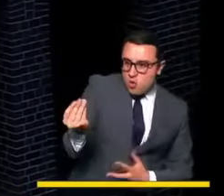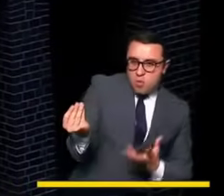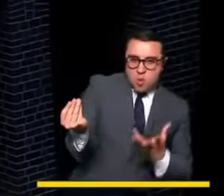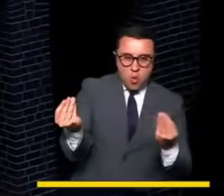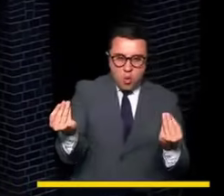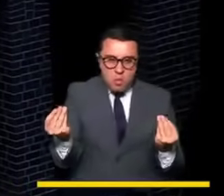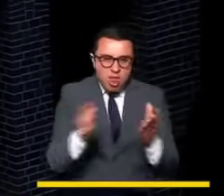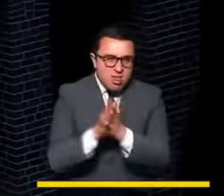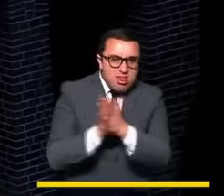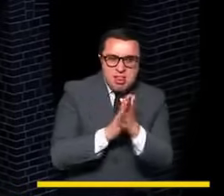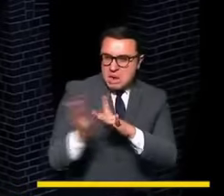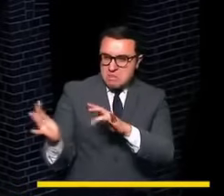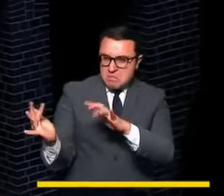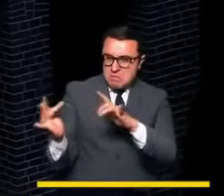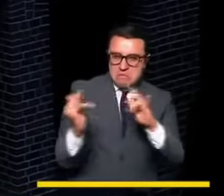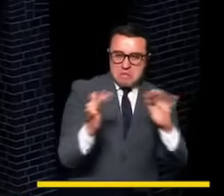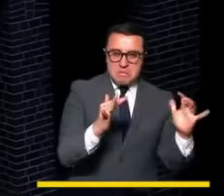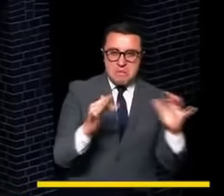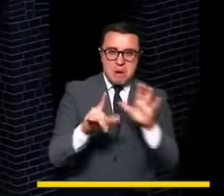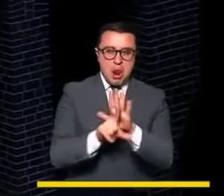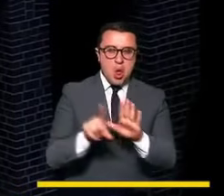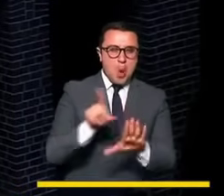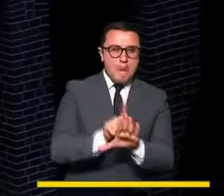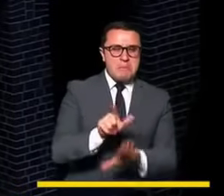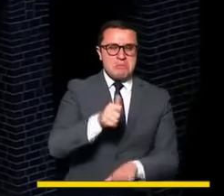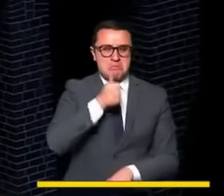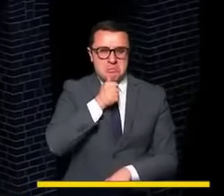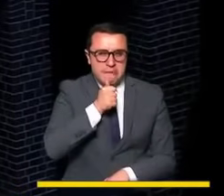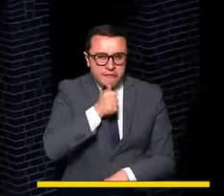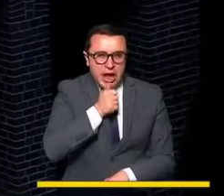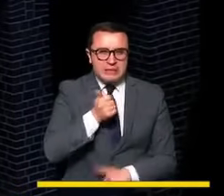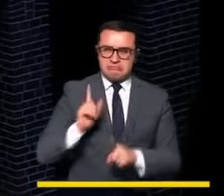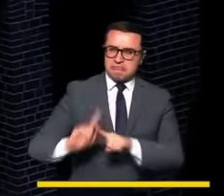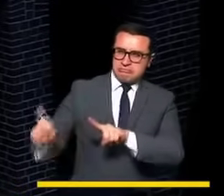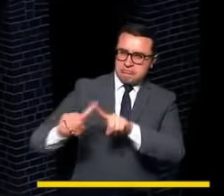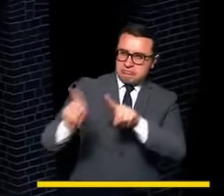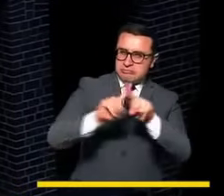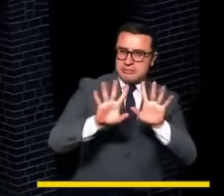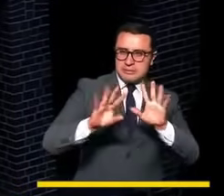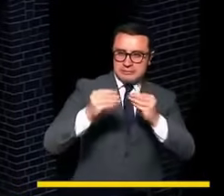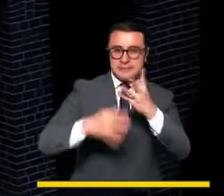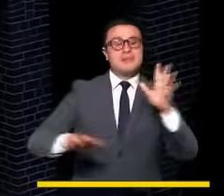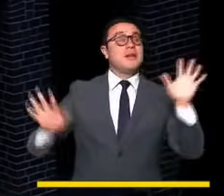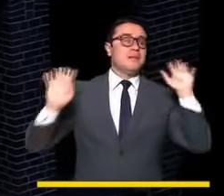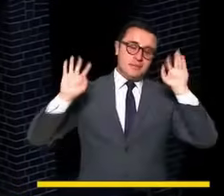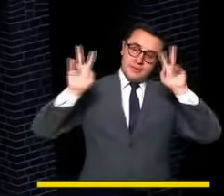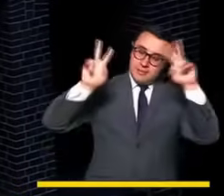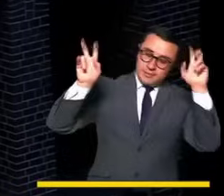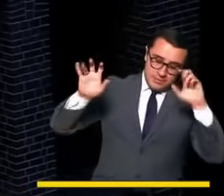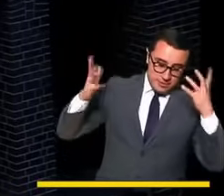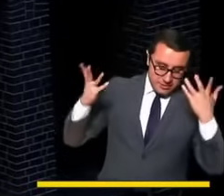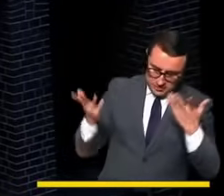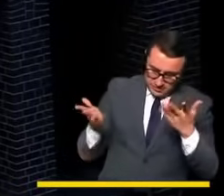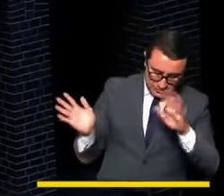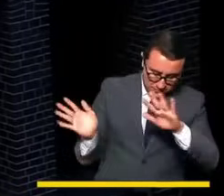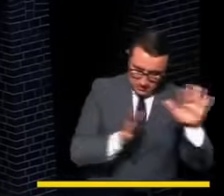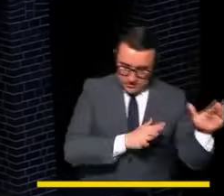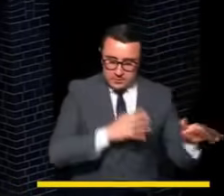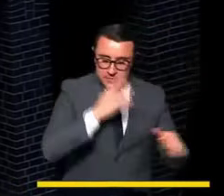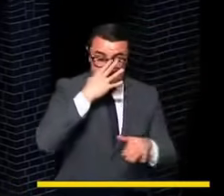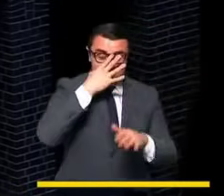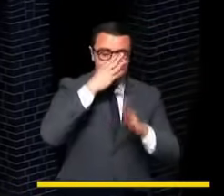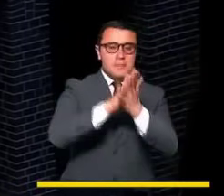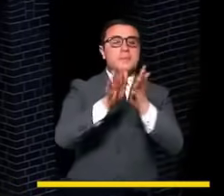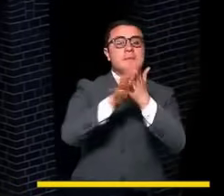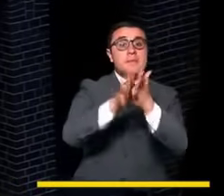clanes armados, mafias, etcétera. Bueno, pero no voy a entrar a cambiarles el tema, sino